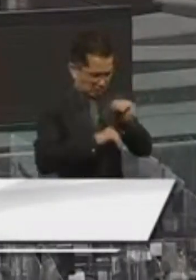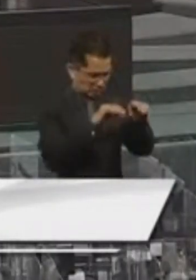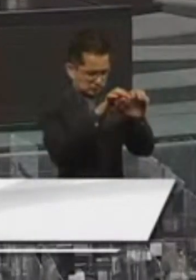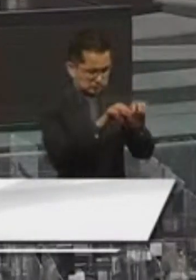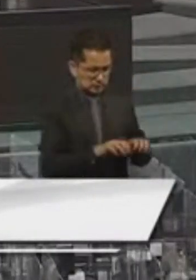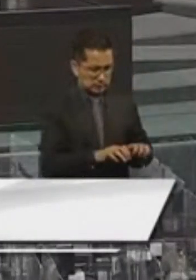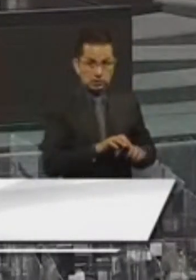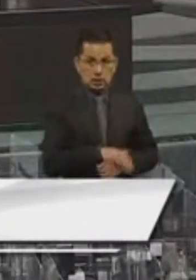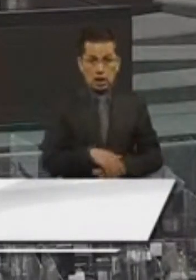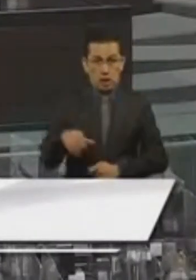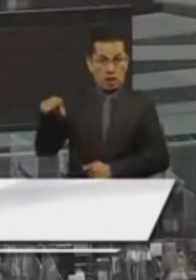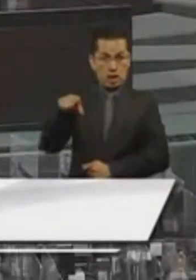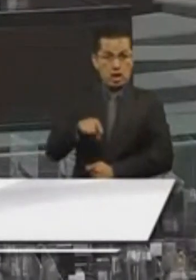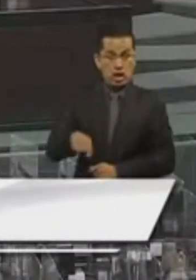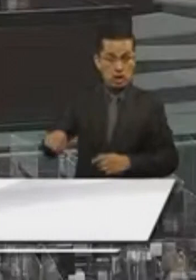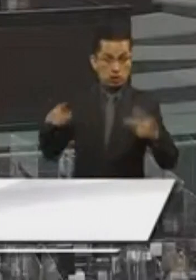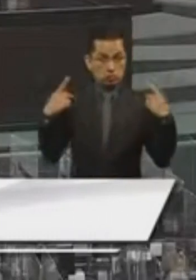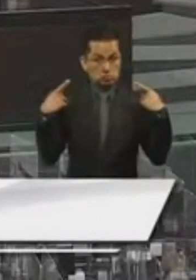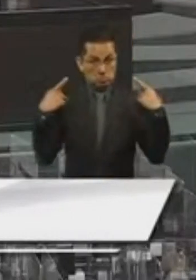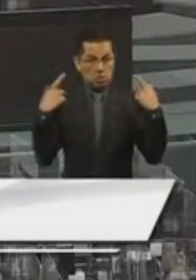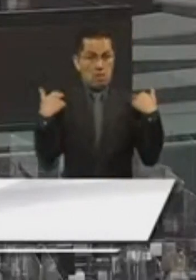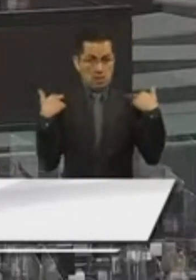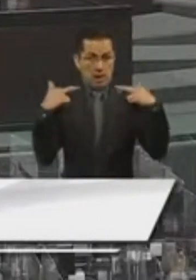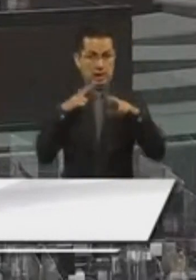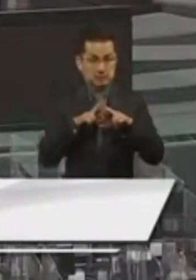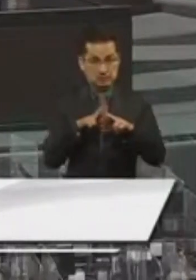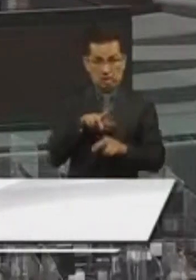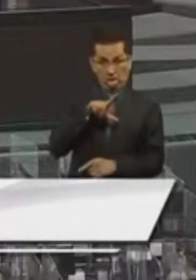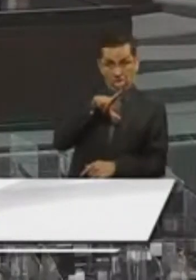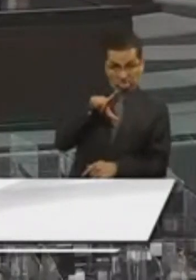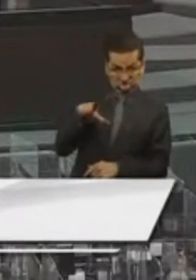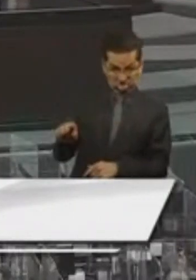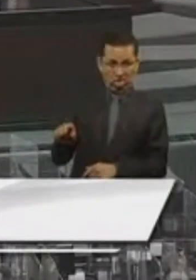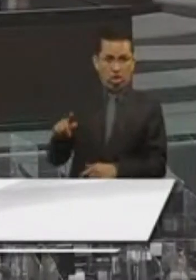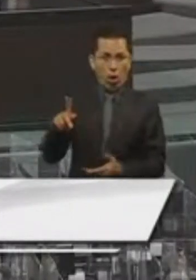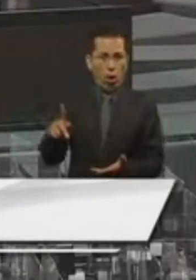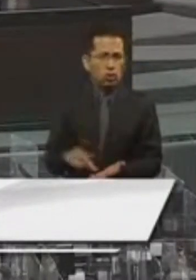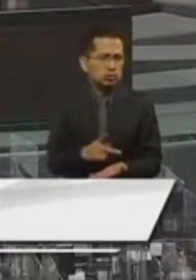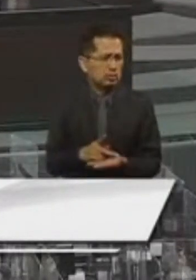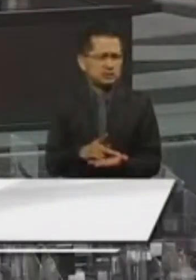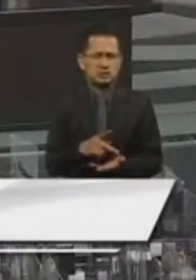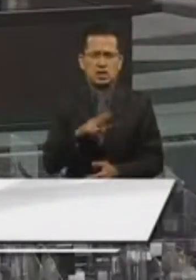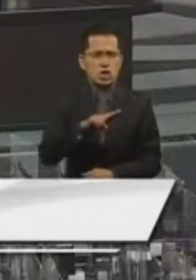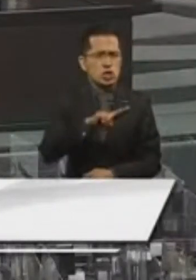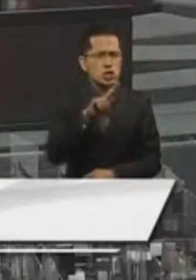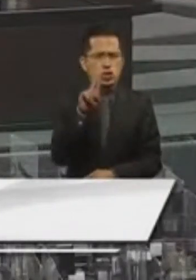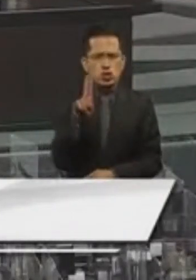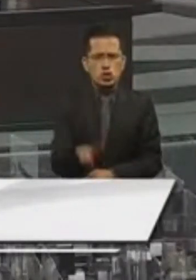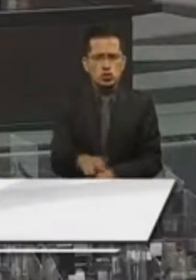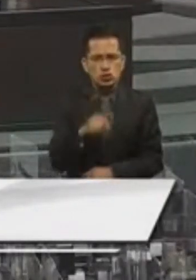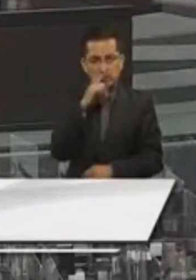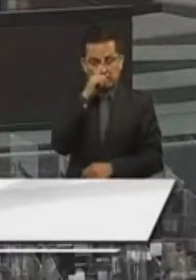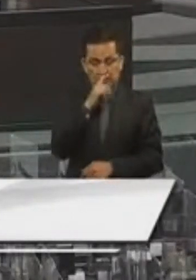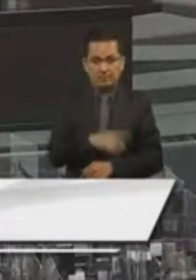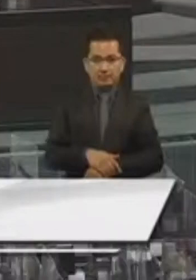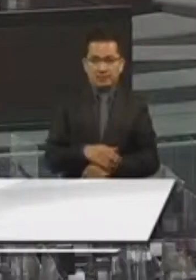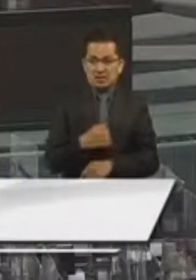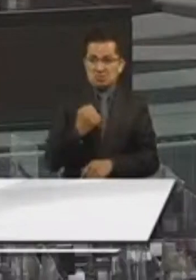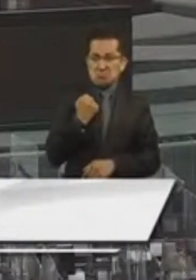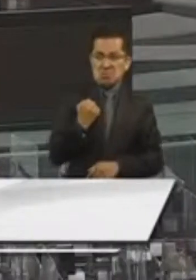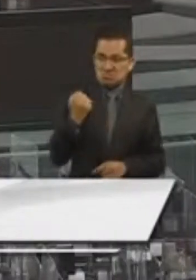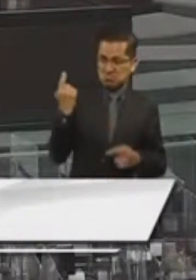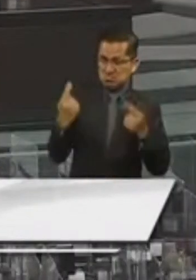trabajadores del magisterio. Nunca más el trato despótico y arbitrario contra